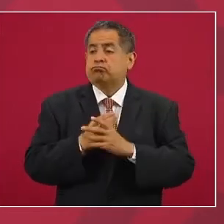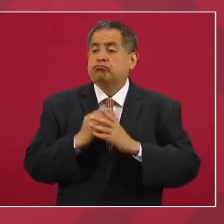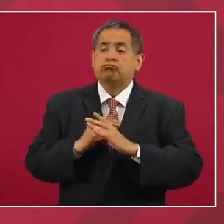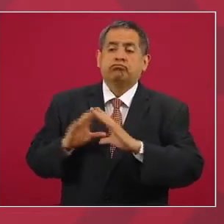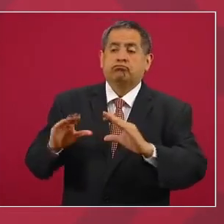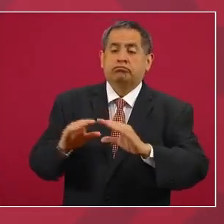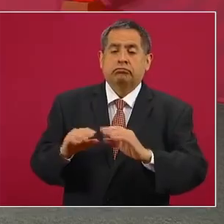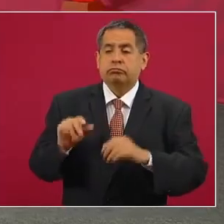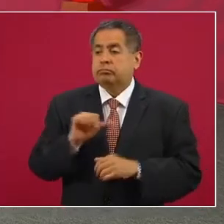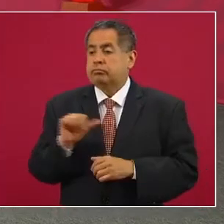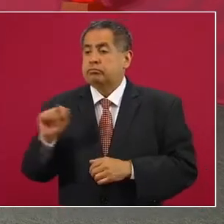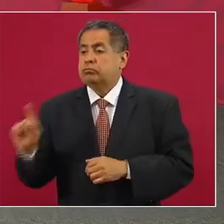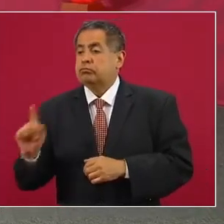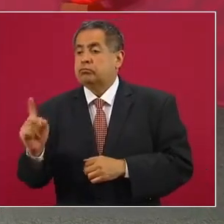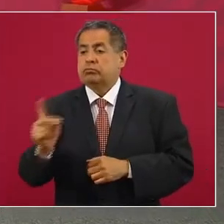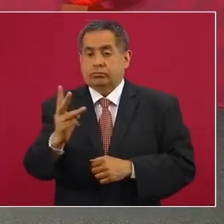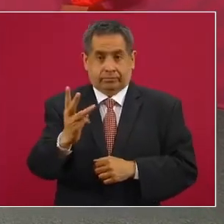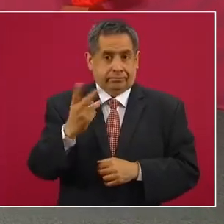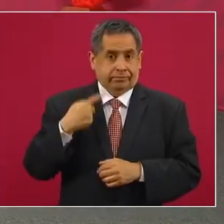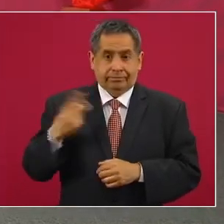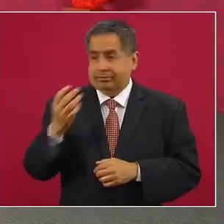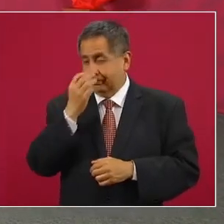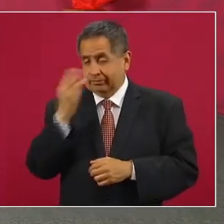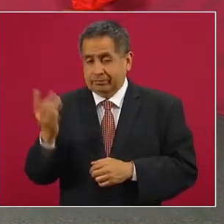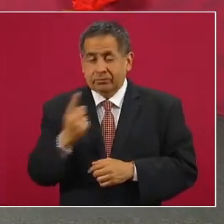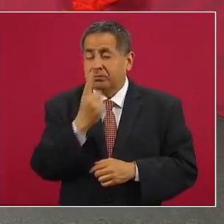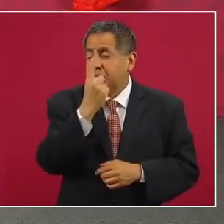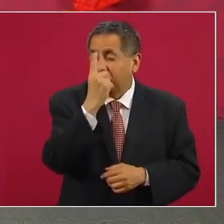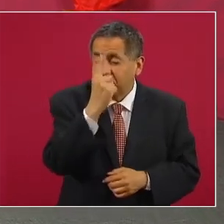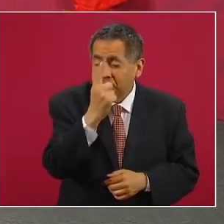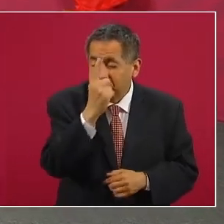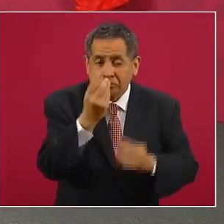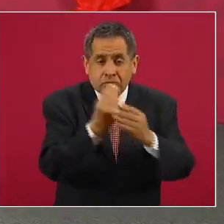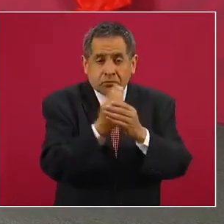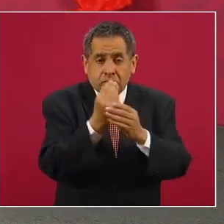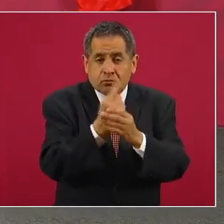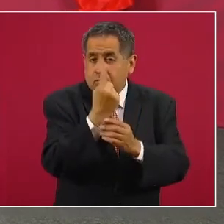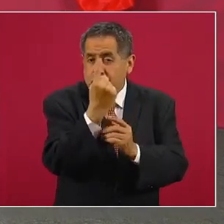para 3 personas? Un curso